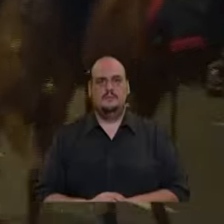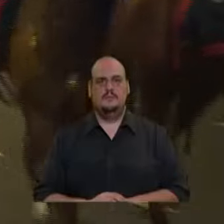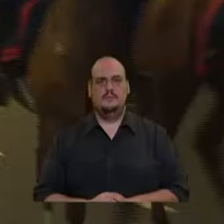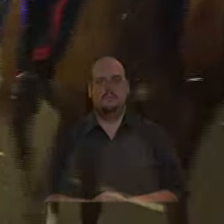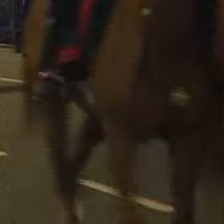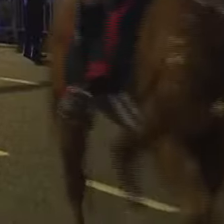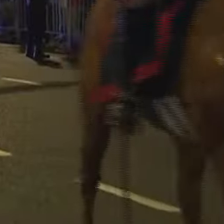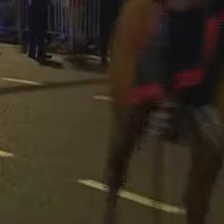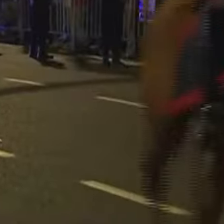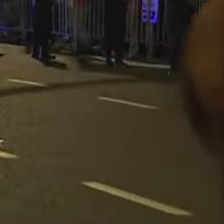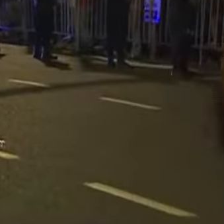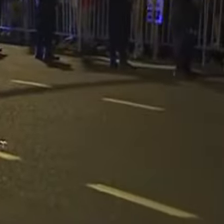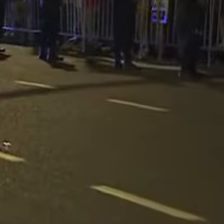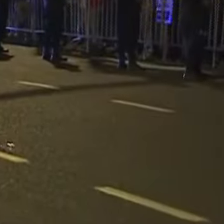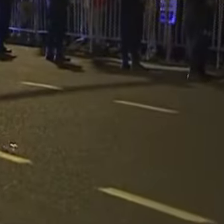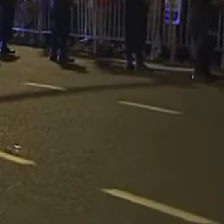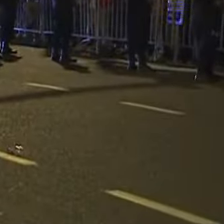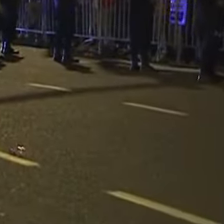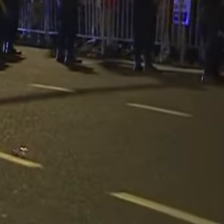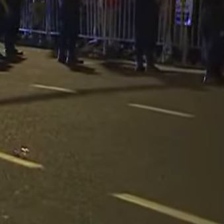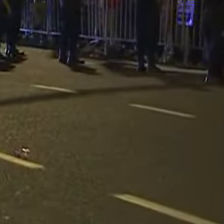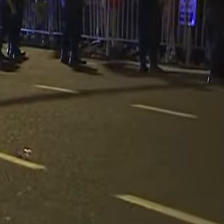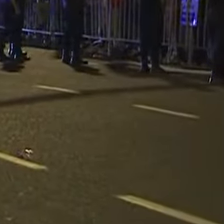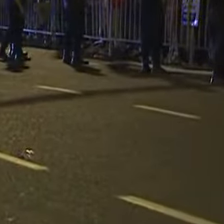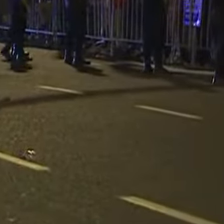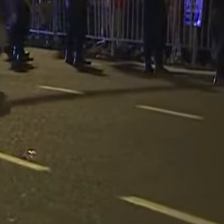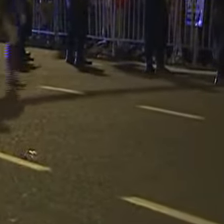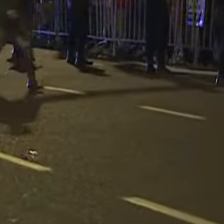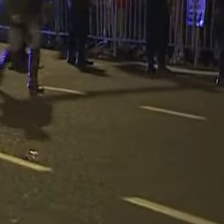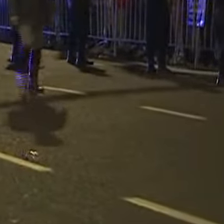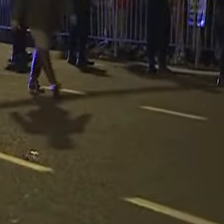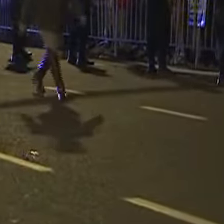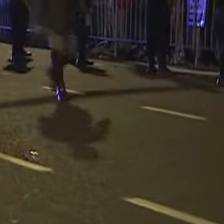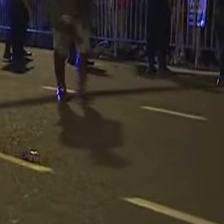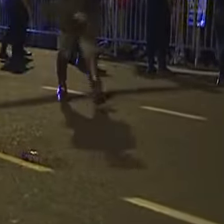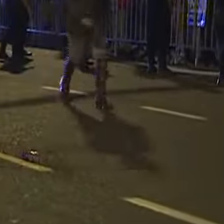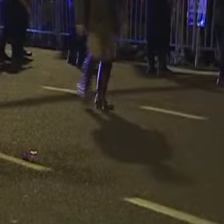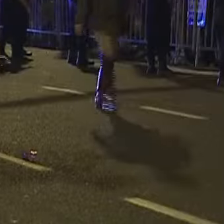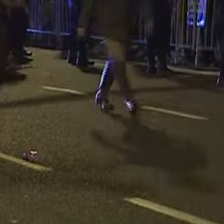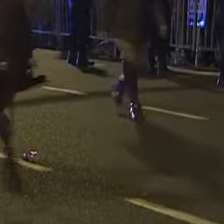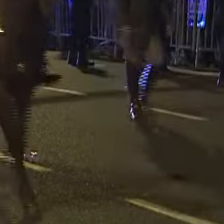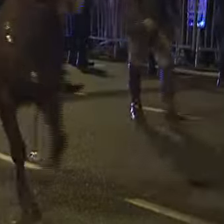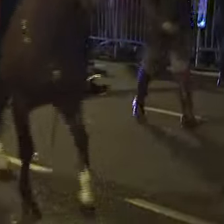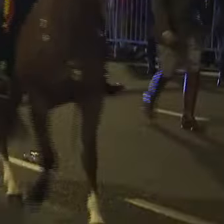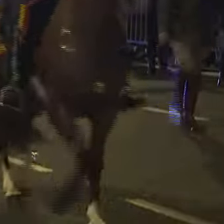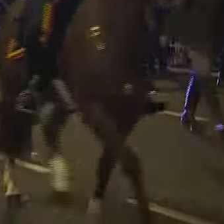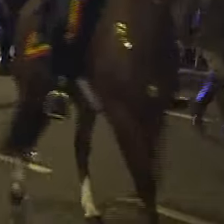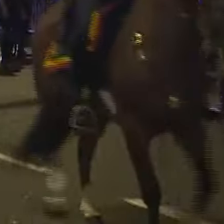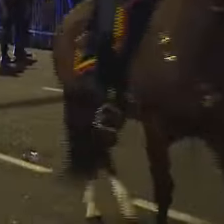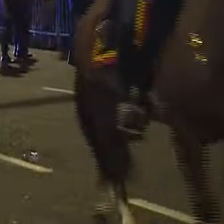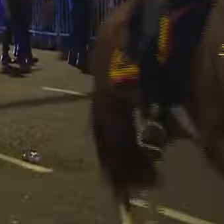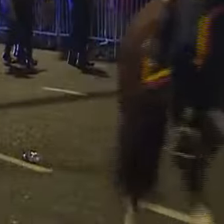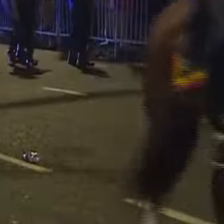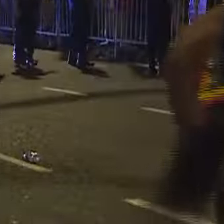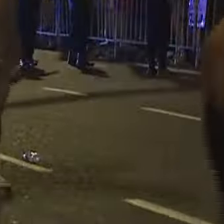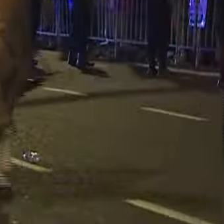En ambas aceras laterales, el público se ha agolpado